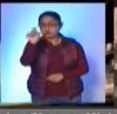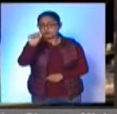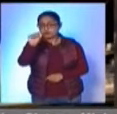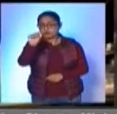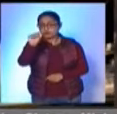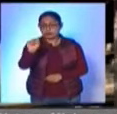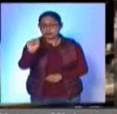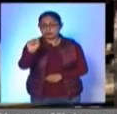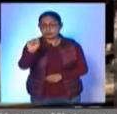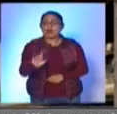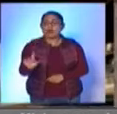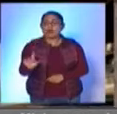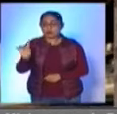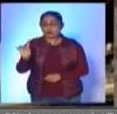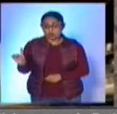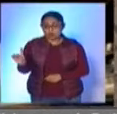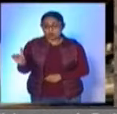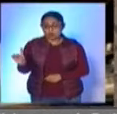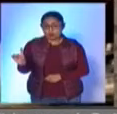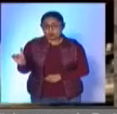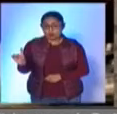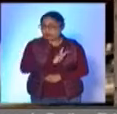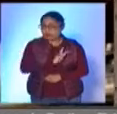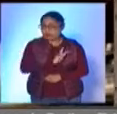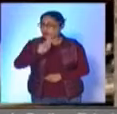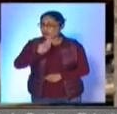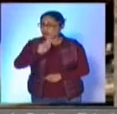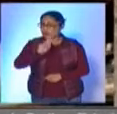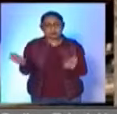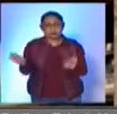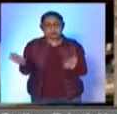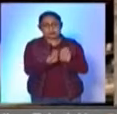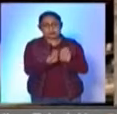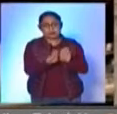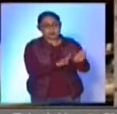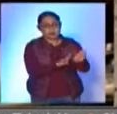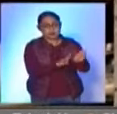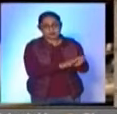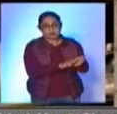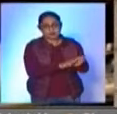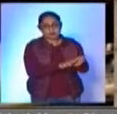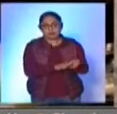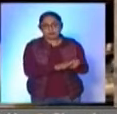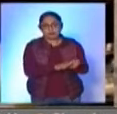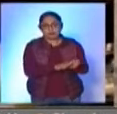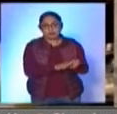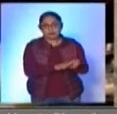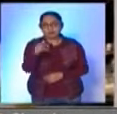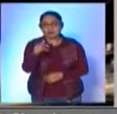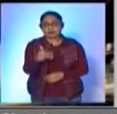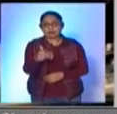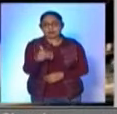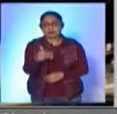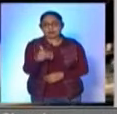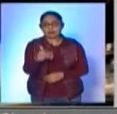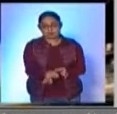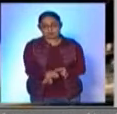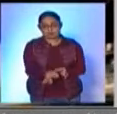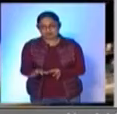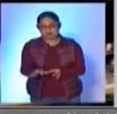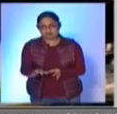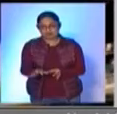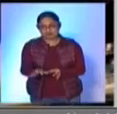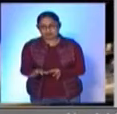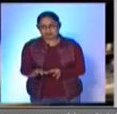Siguiente, los domingos es cierre total de actividades no esenciales en los 113 municipios. Todo